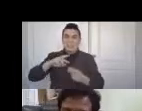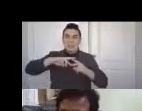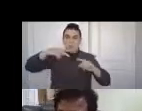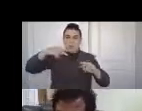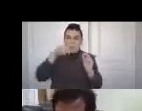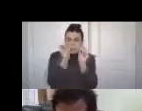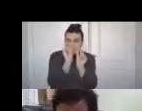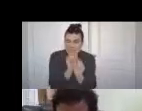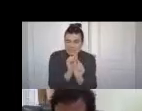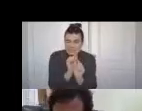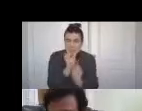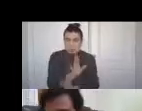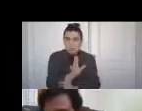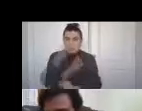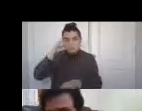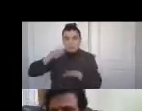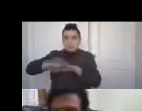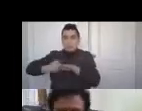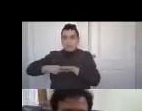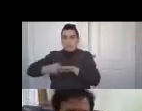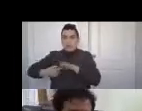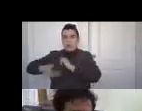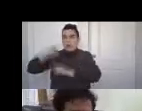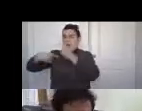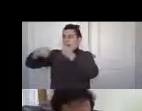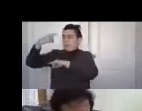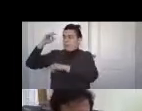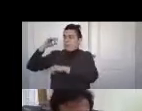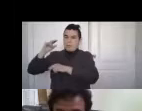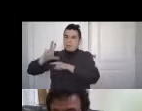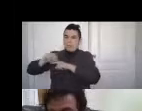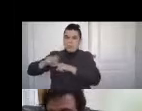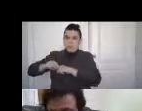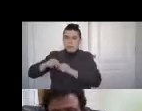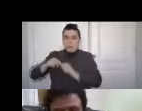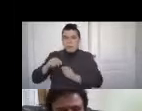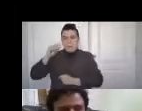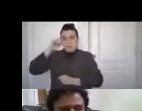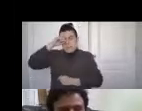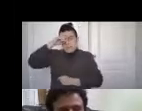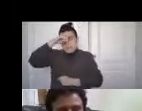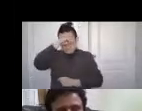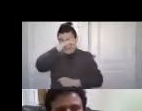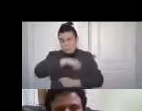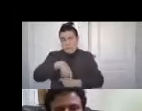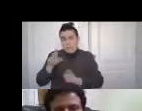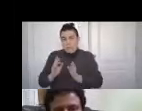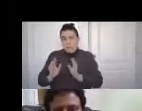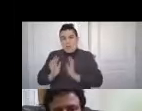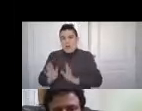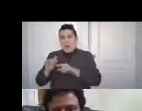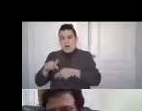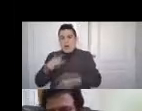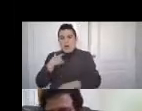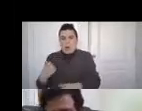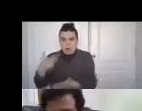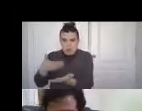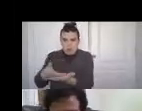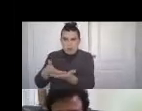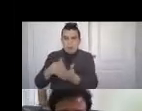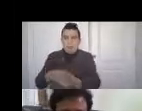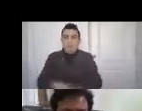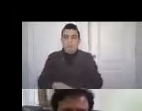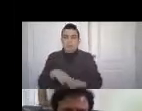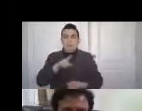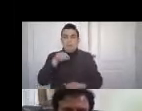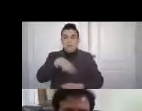tecnología hace 30 años atrás, ¿cierto? Estaba bastante más precaria que hoy día. Entonces, en 11 días pudimos tener esta